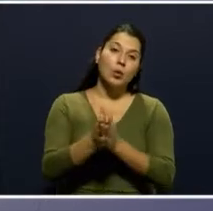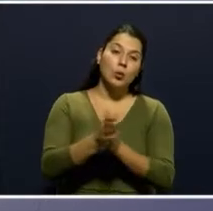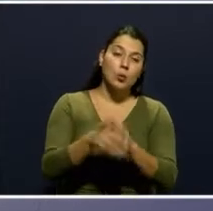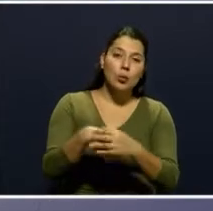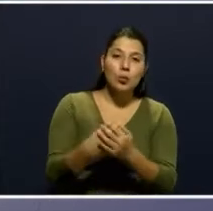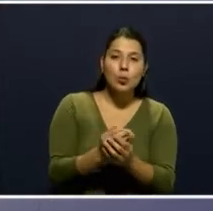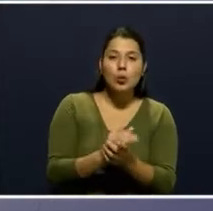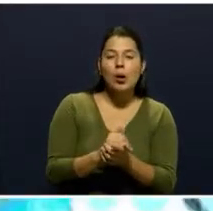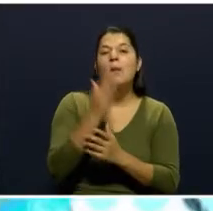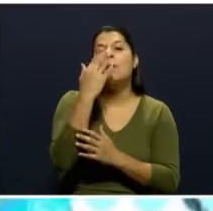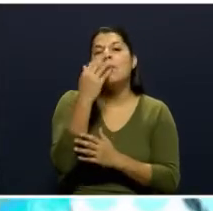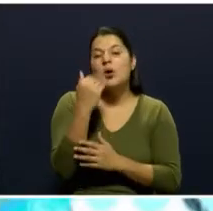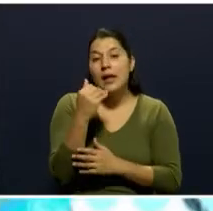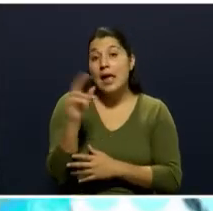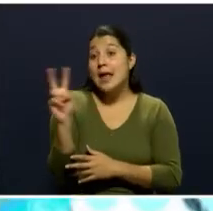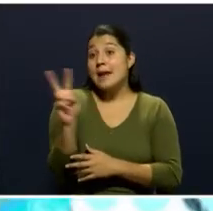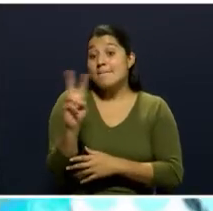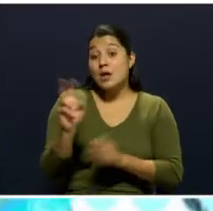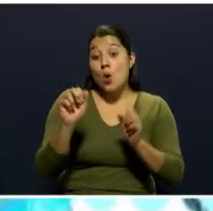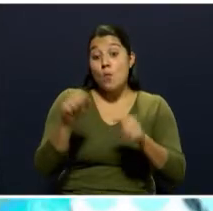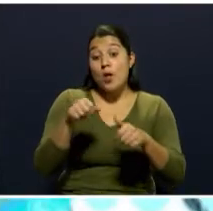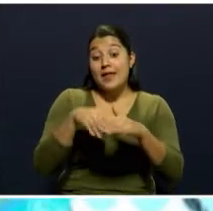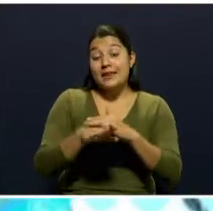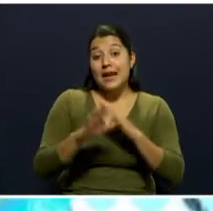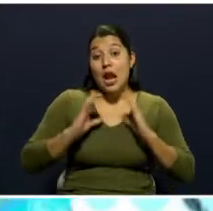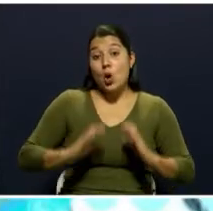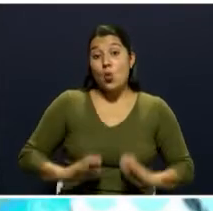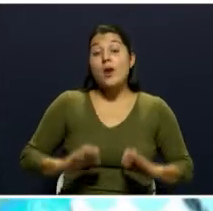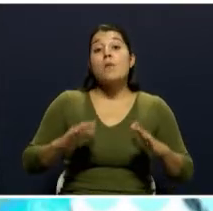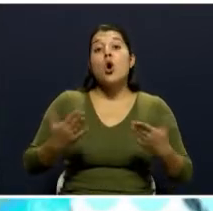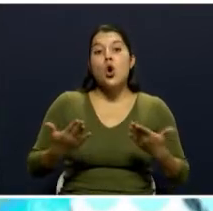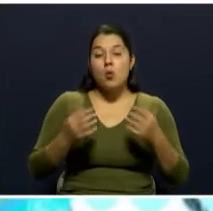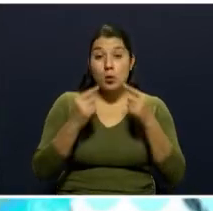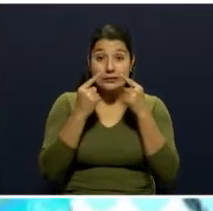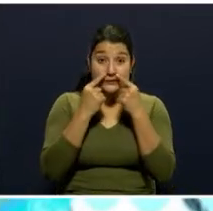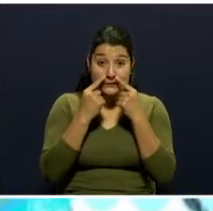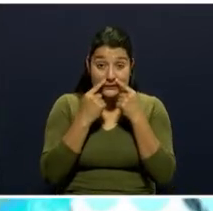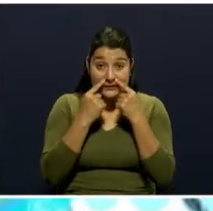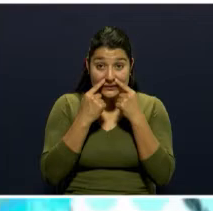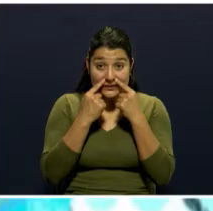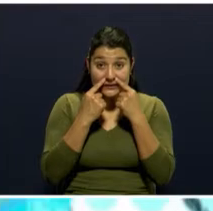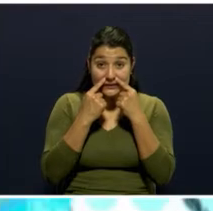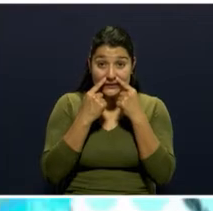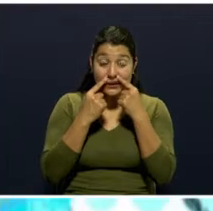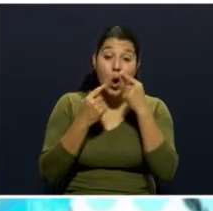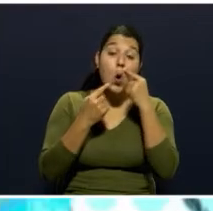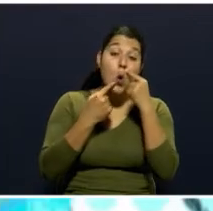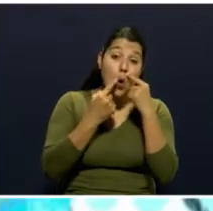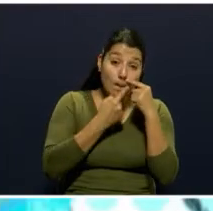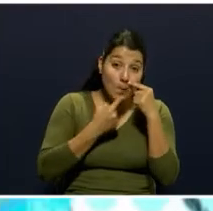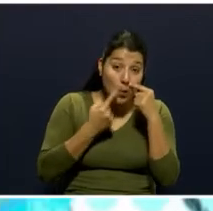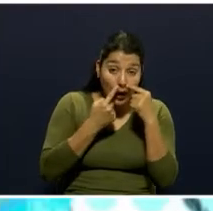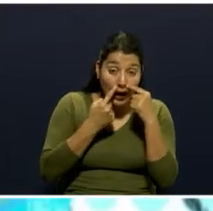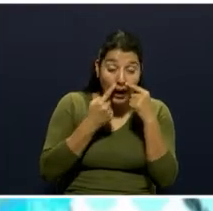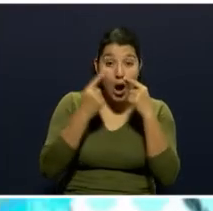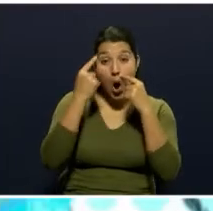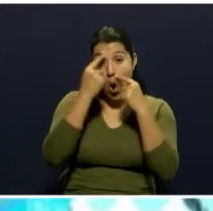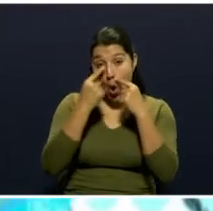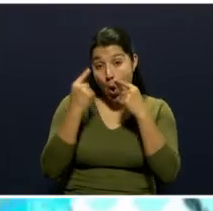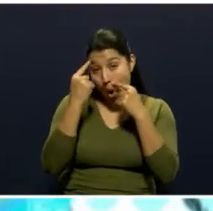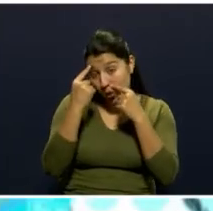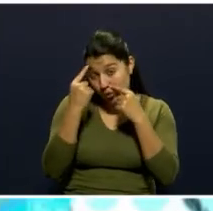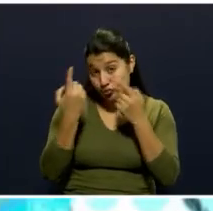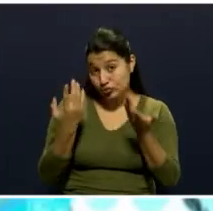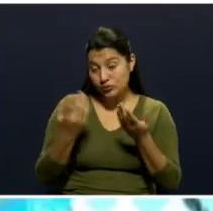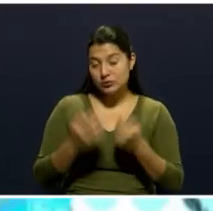el coronavirus ingresa a nuestro cuerpo a través de las mucosas que tenemos en la boca, la nariz o los